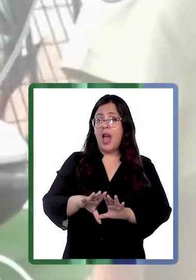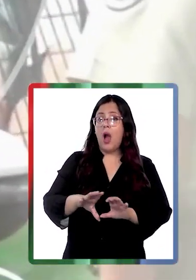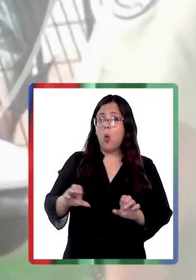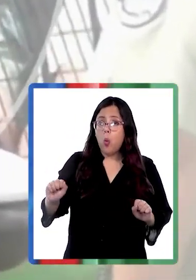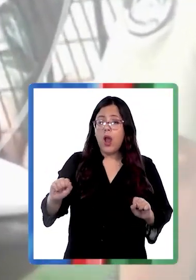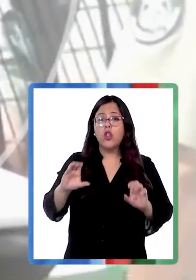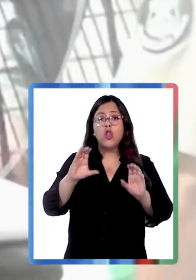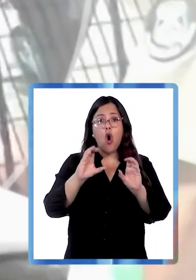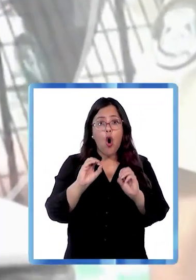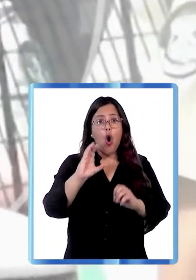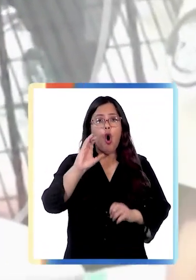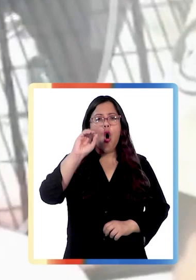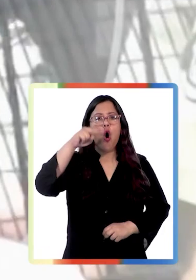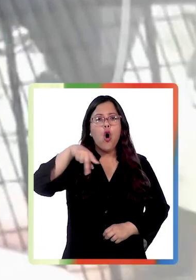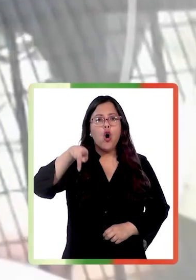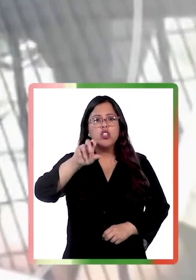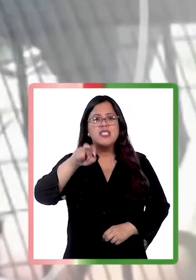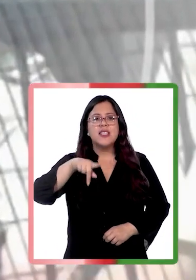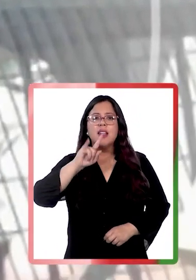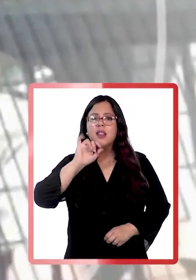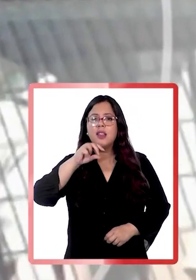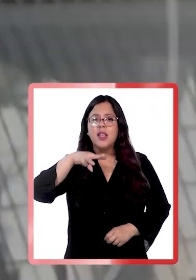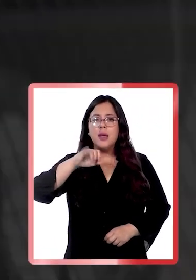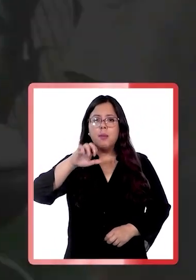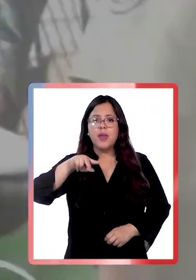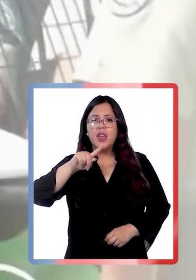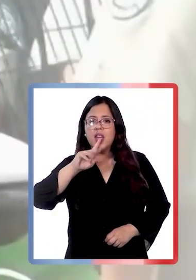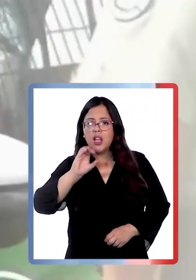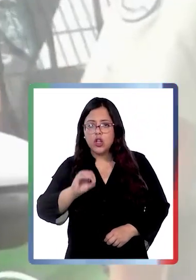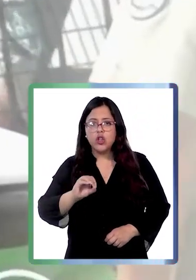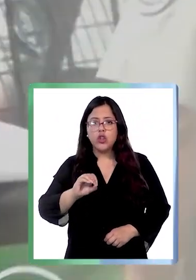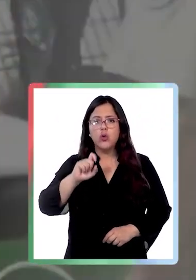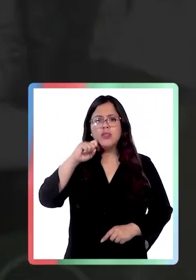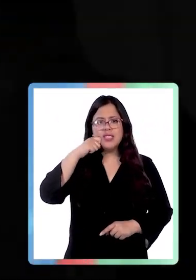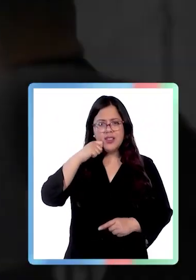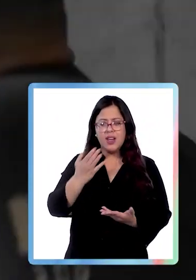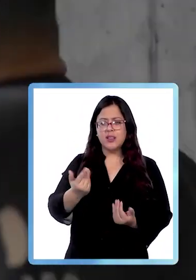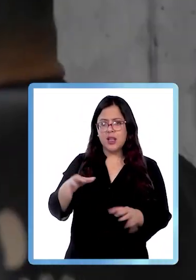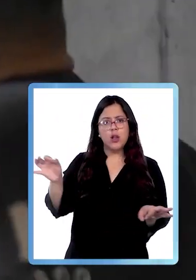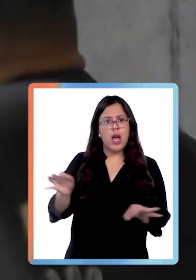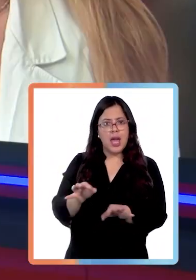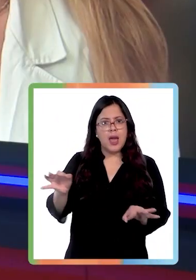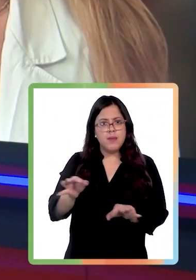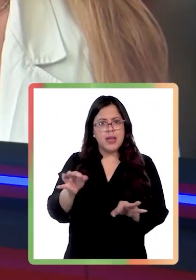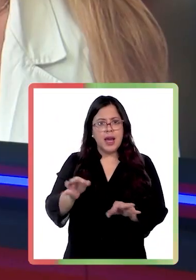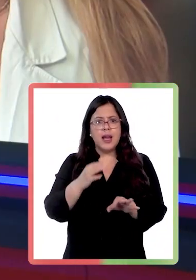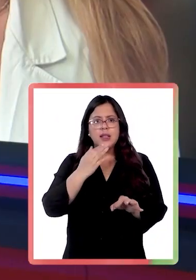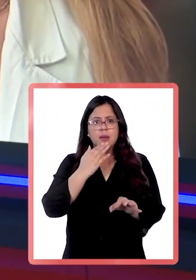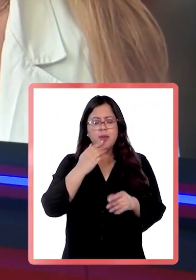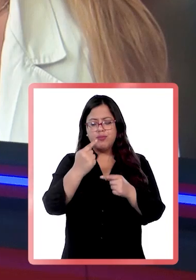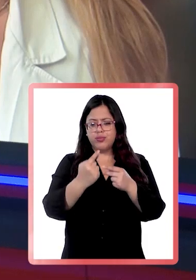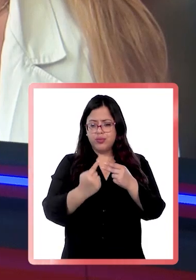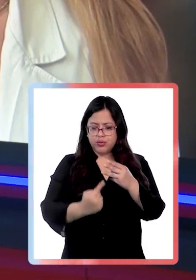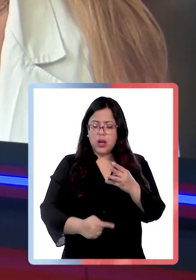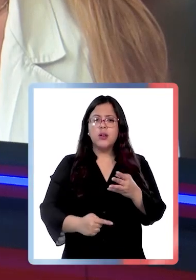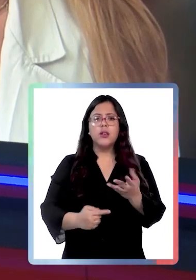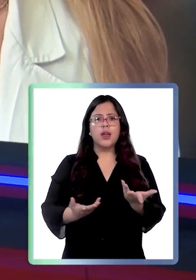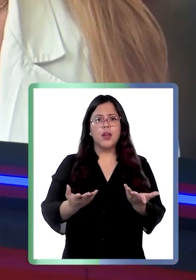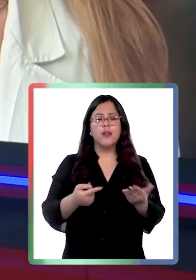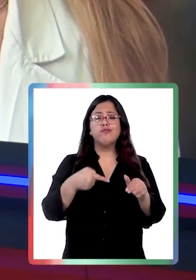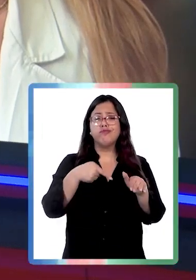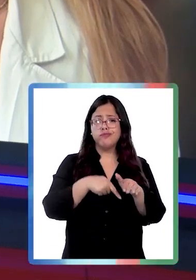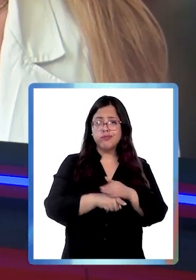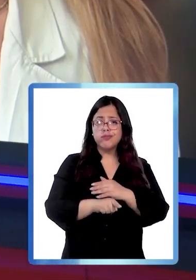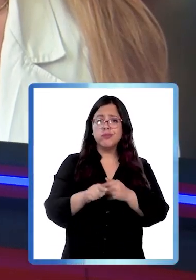el consentimiento. Una relación consensuada, constantemente estar aclarando estos puntos y bastantes acercamientos más